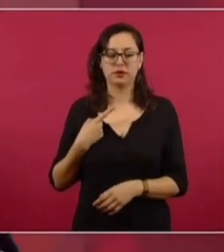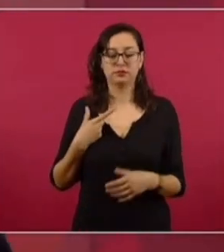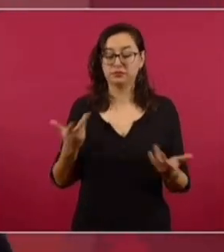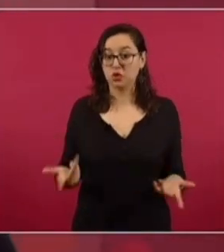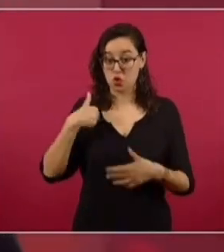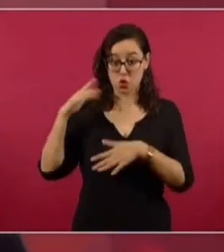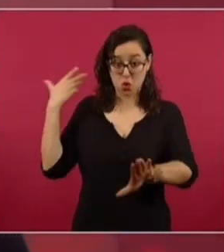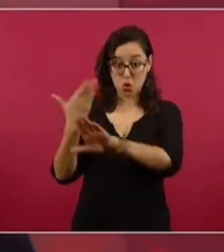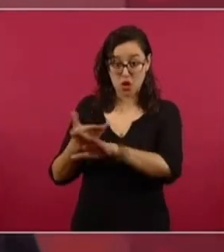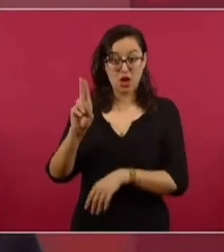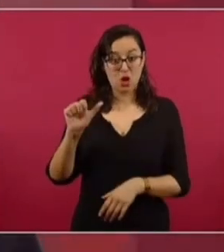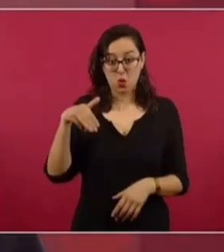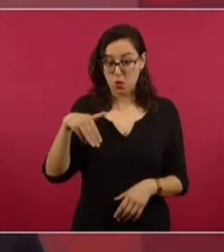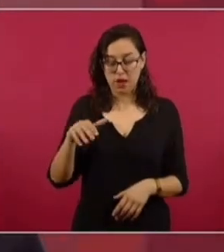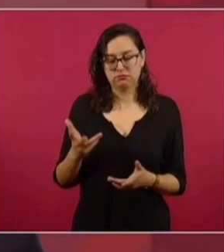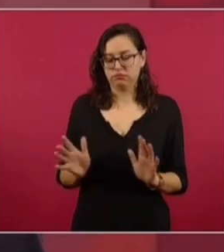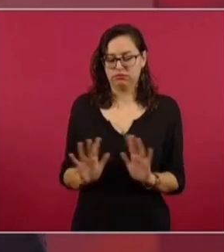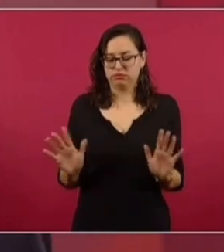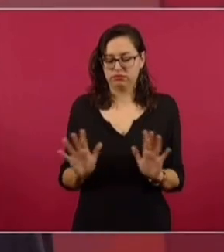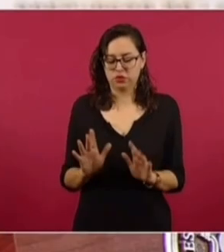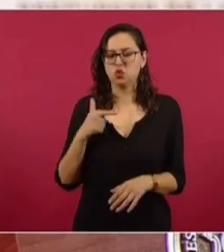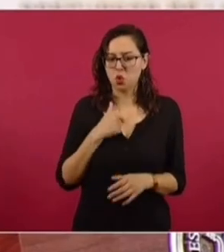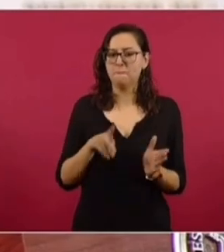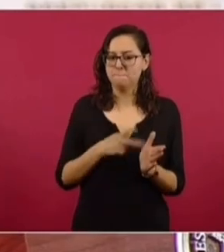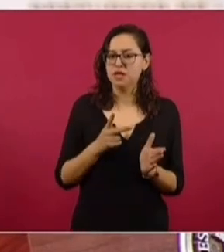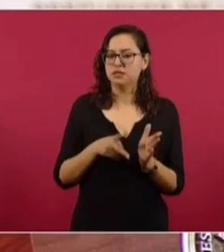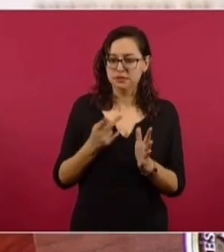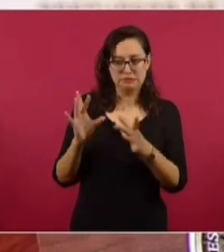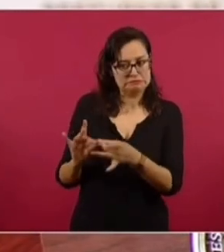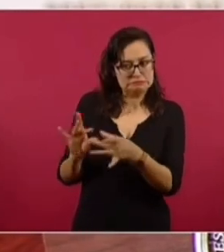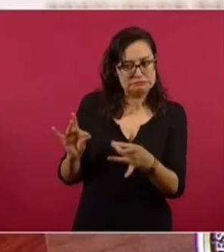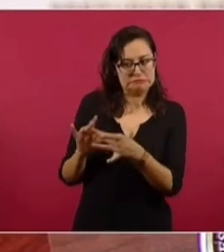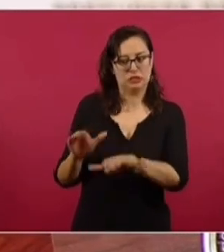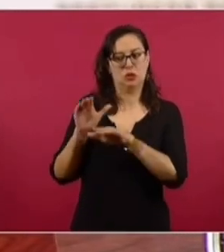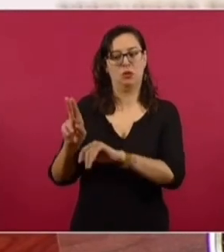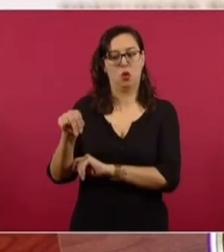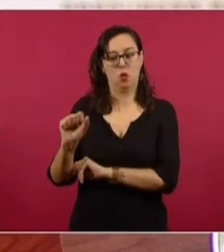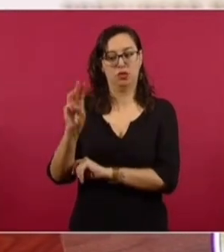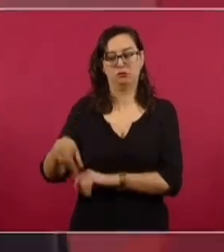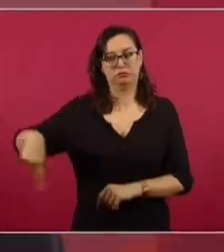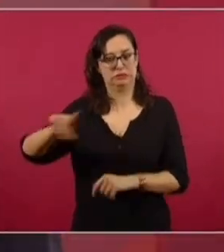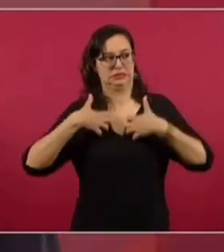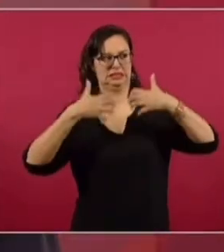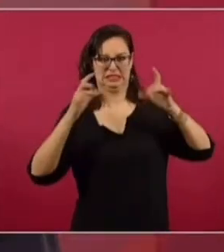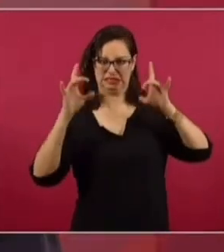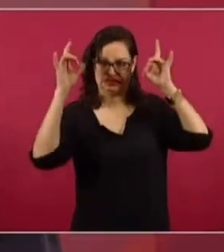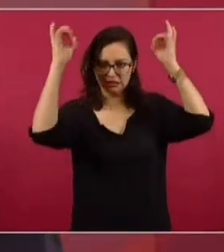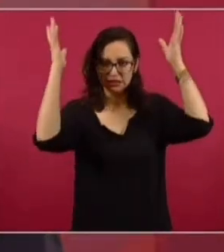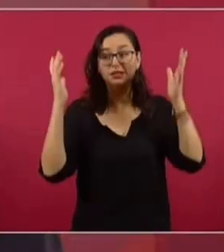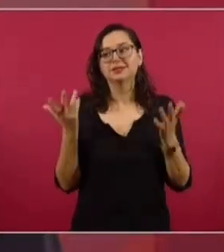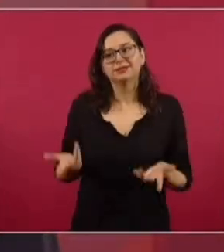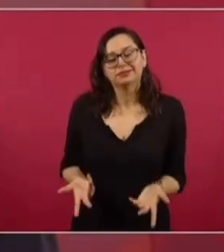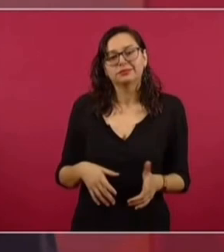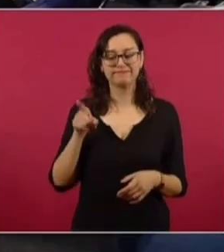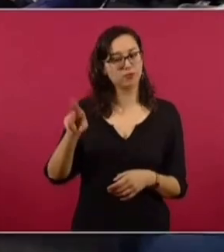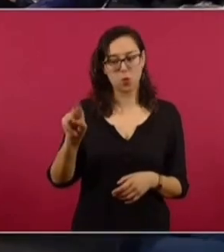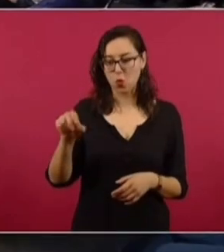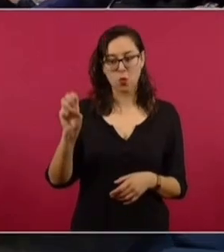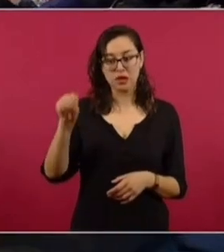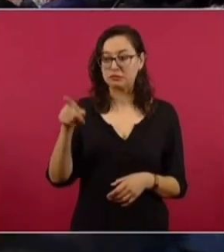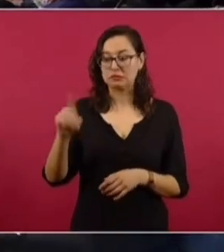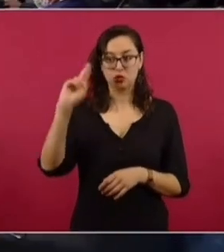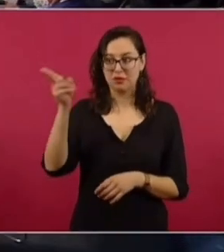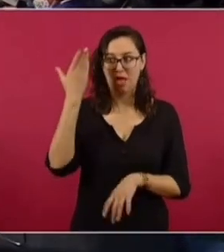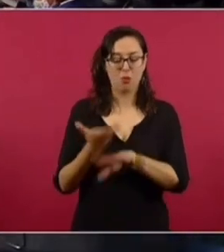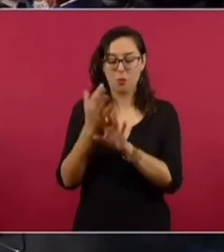cuestionar a la UNAM. Yo he hecho aquí algunos planteamientos, ¿no? Y se han malinterpretado, porque me interesa mucho que esta institución